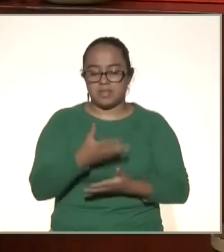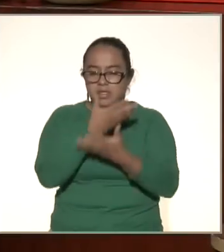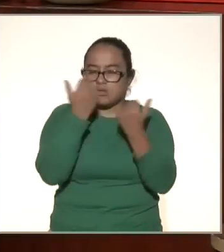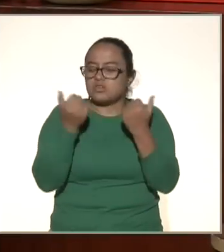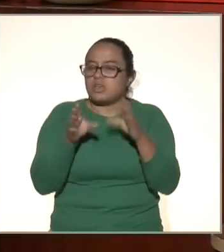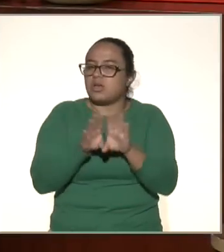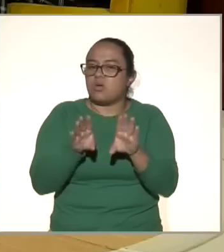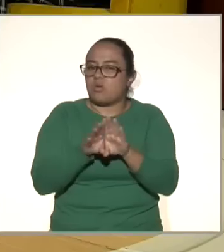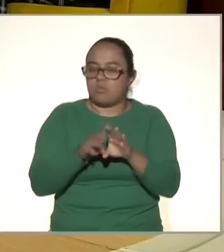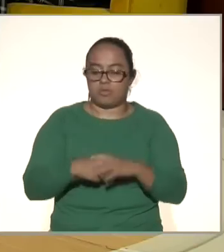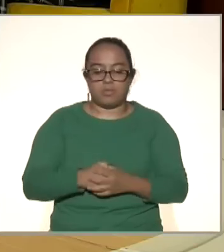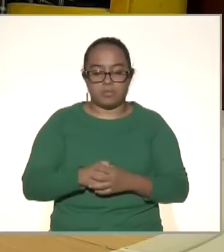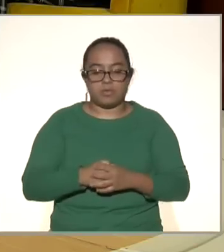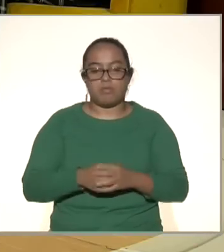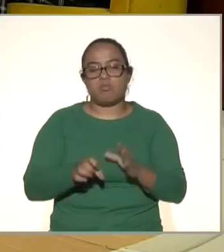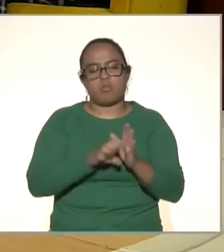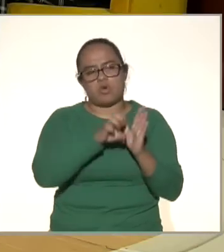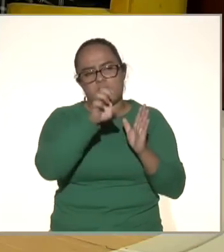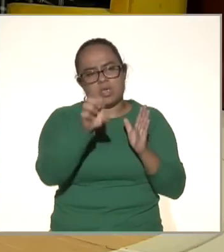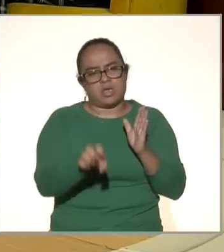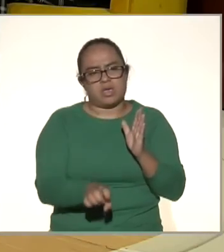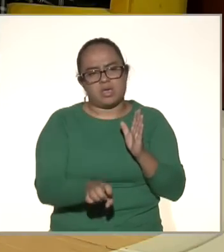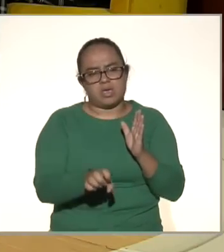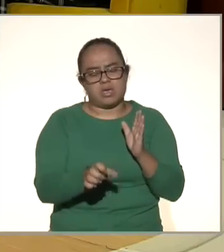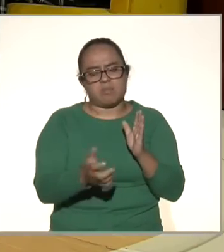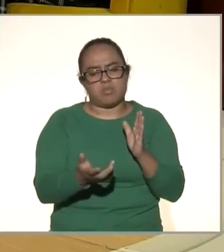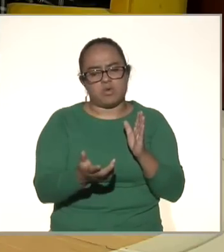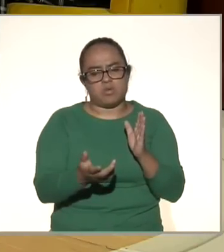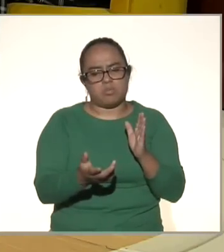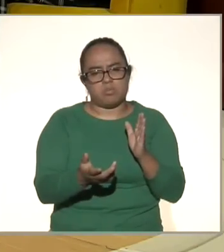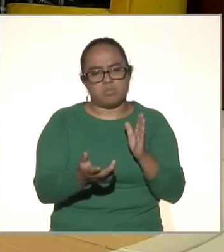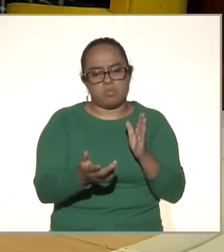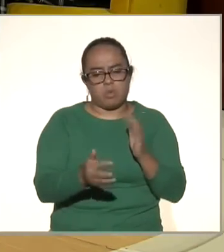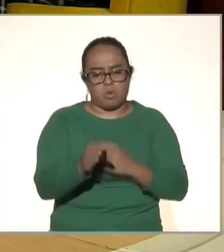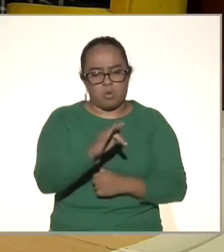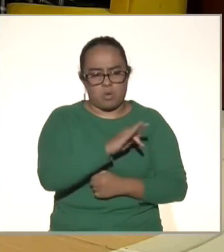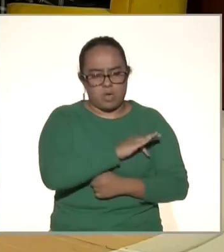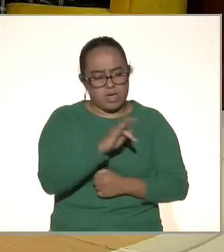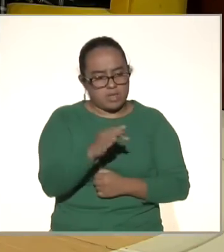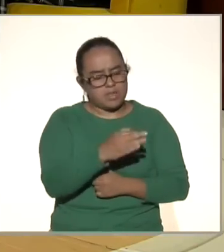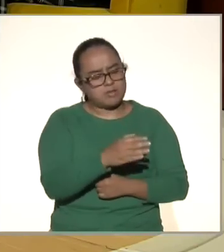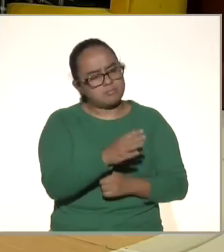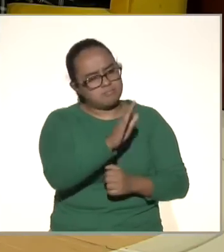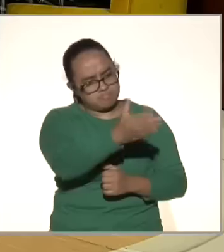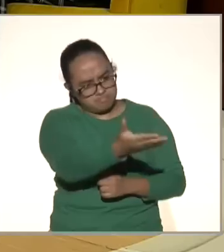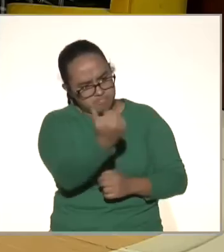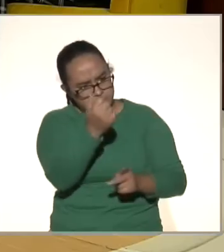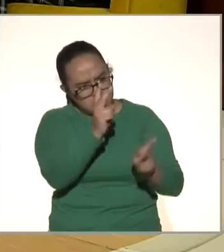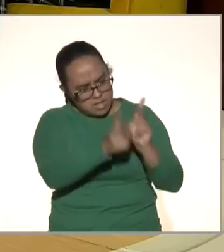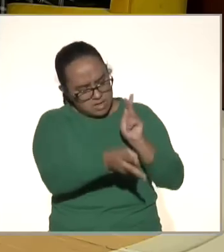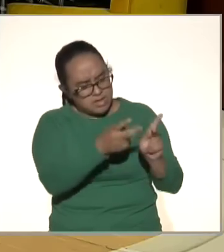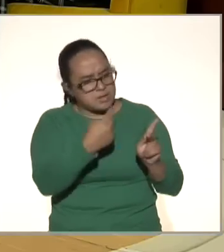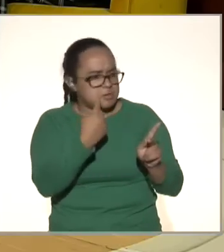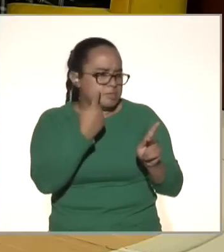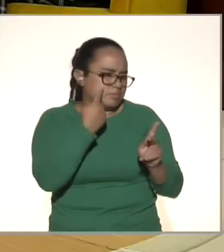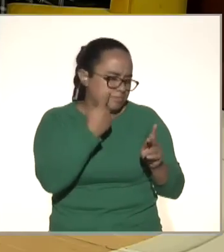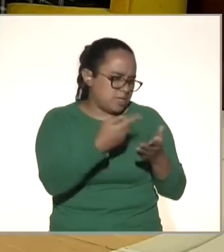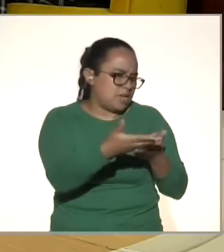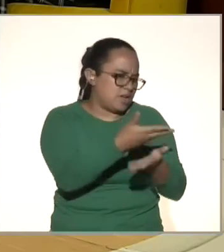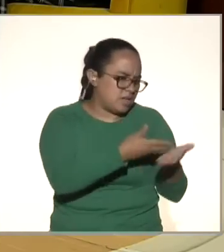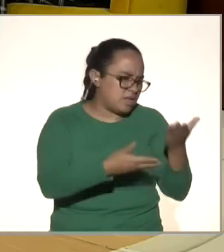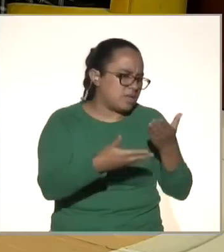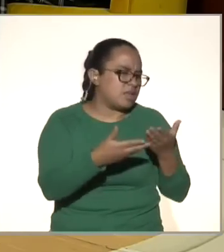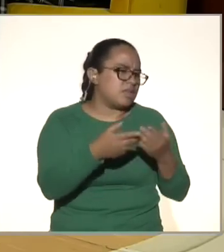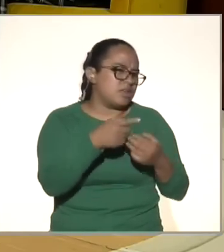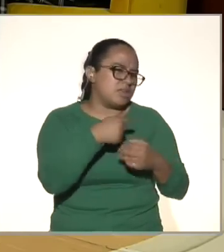En límites. esta situación, por ejemplo, se puede incluir la negociación, por ejemplo, como decir,